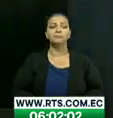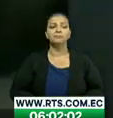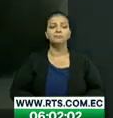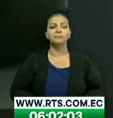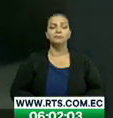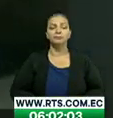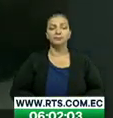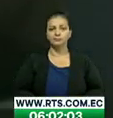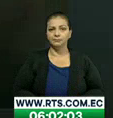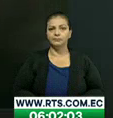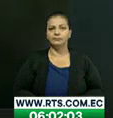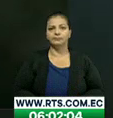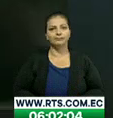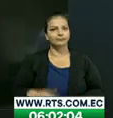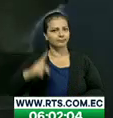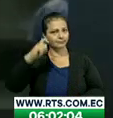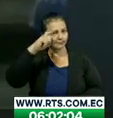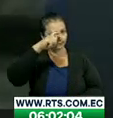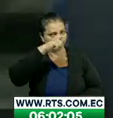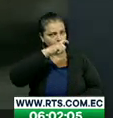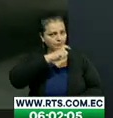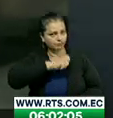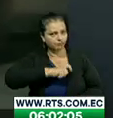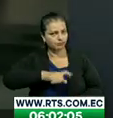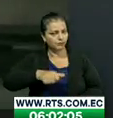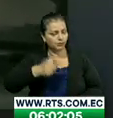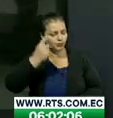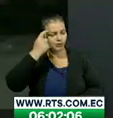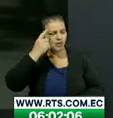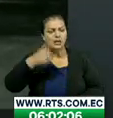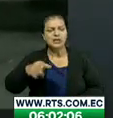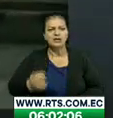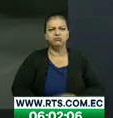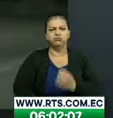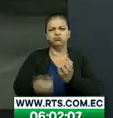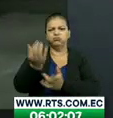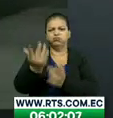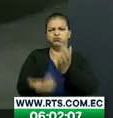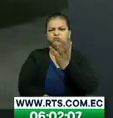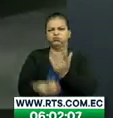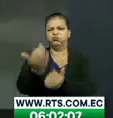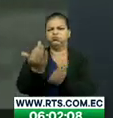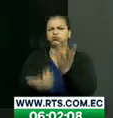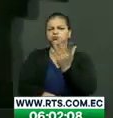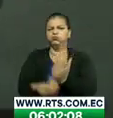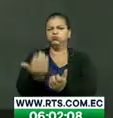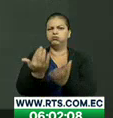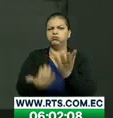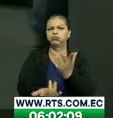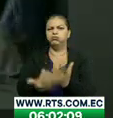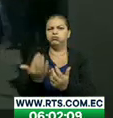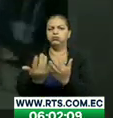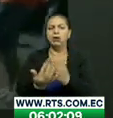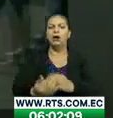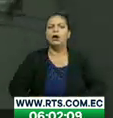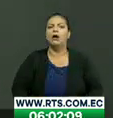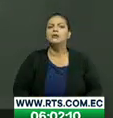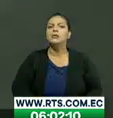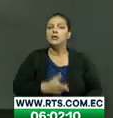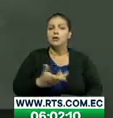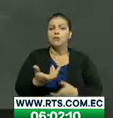proporciones, increíbles, dantescas, ¿no? Pero afortunadamente... Ahí los miembros de la Casaca Roja pudieron